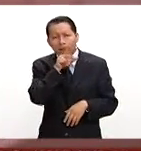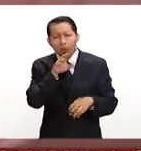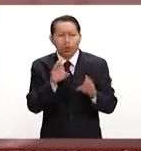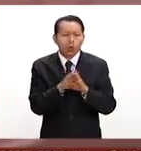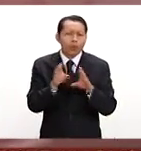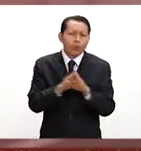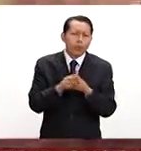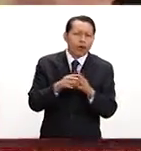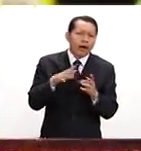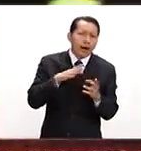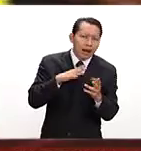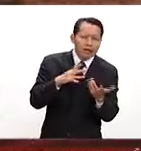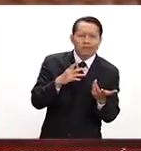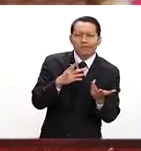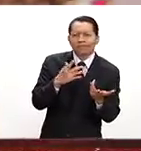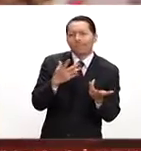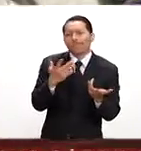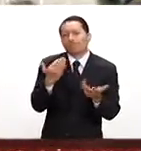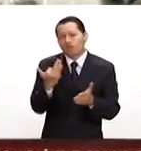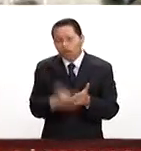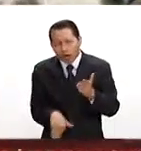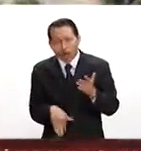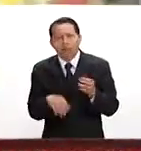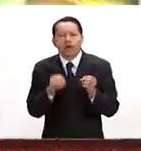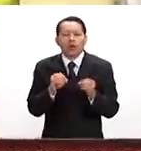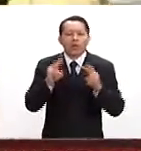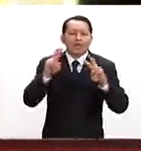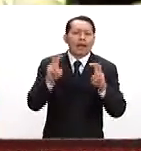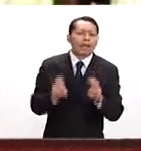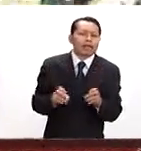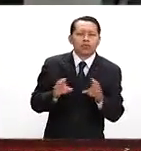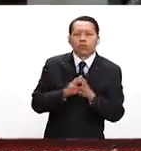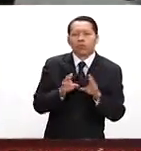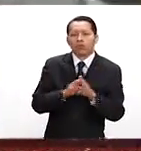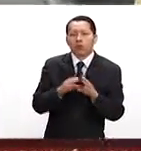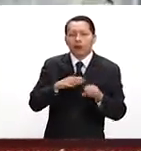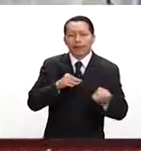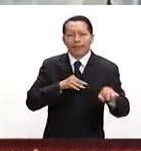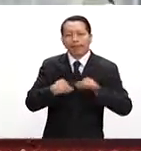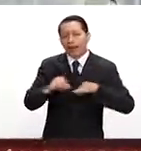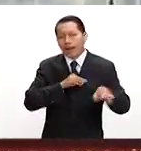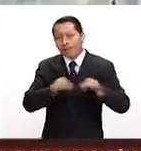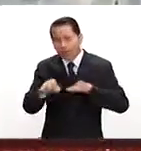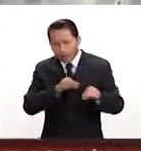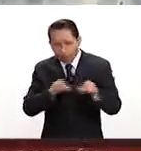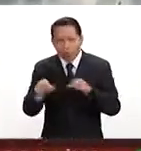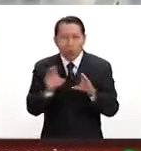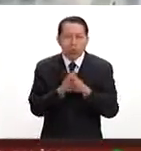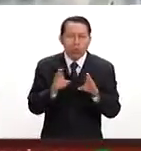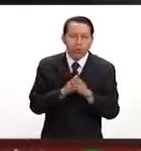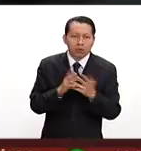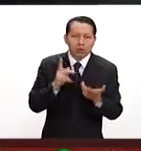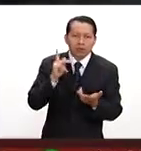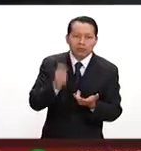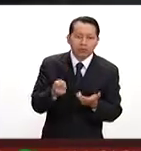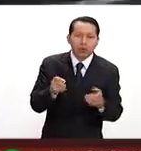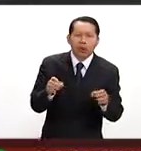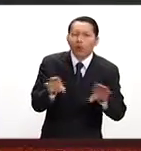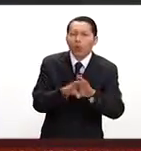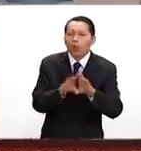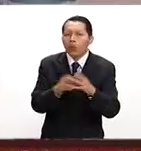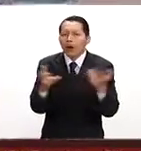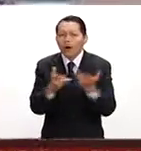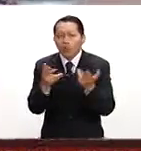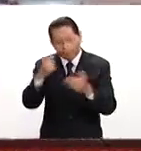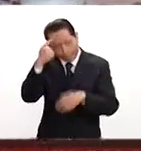la eficiencia o por ejemplo, temas que tienen que ver con el trabajo, con, es decir, ¿cómo le hago para que